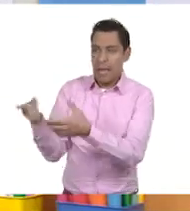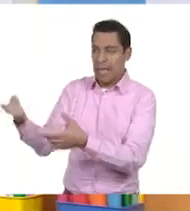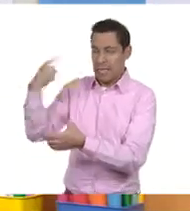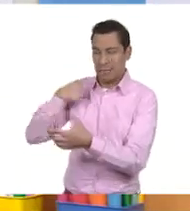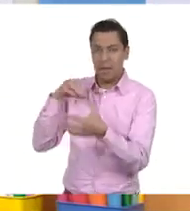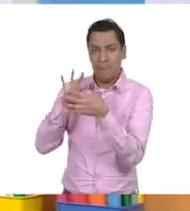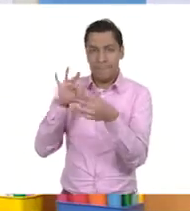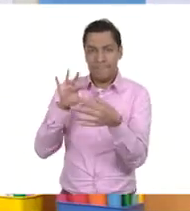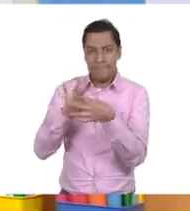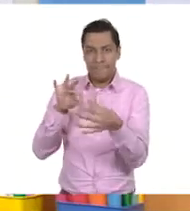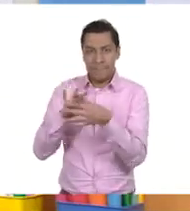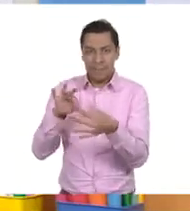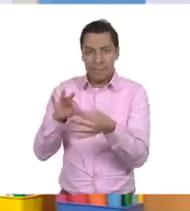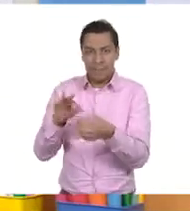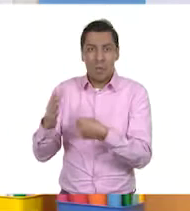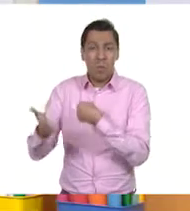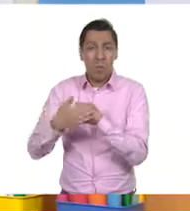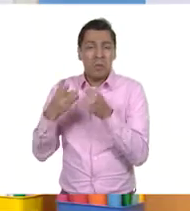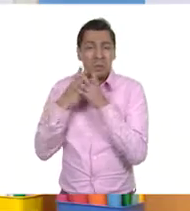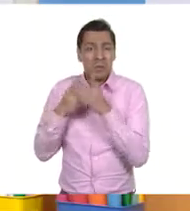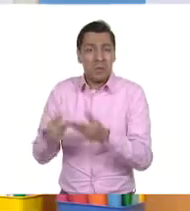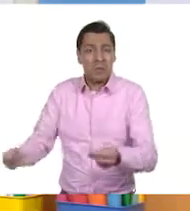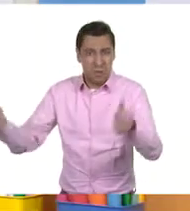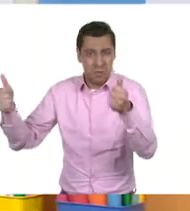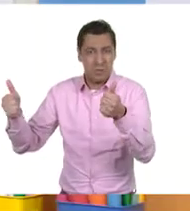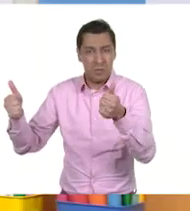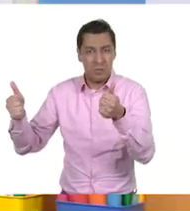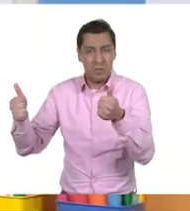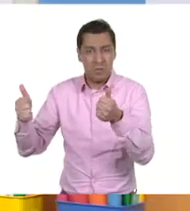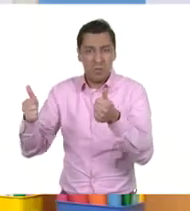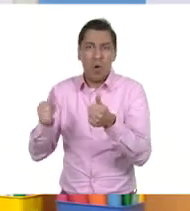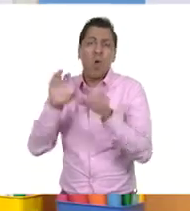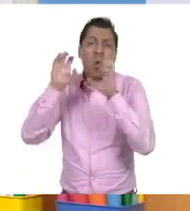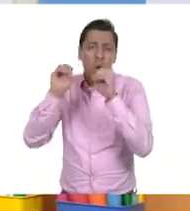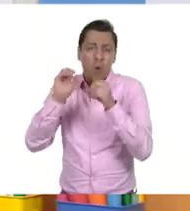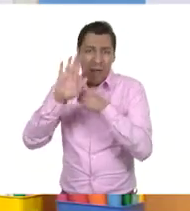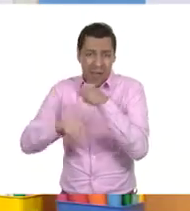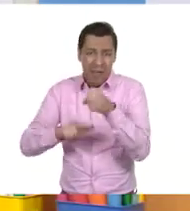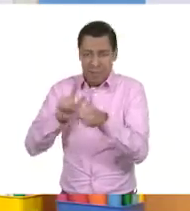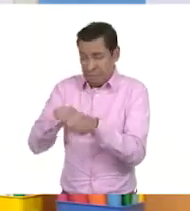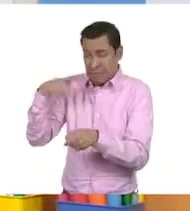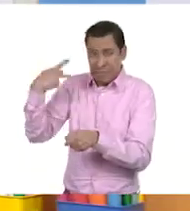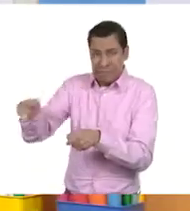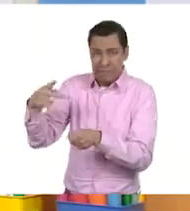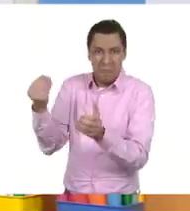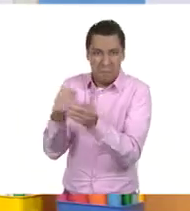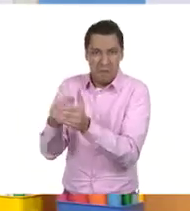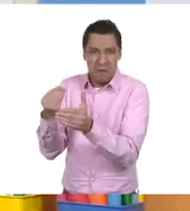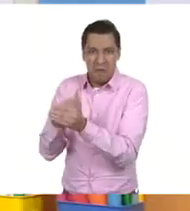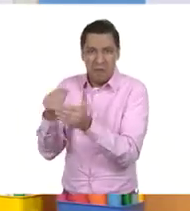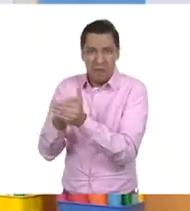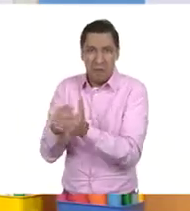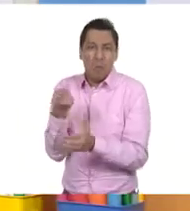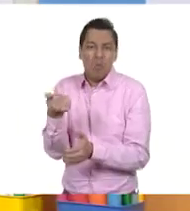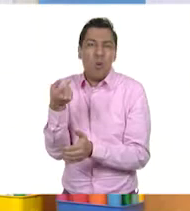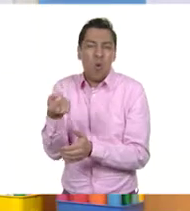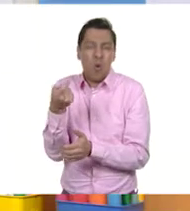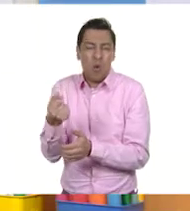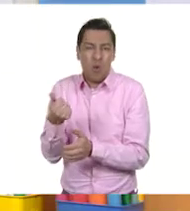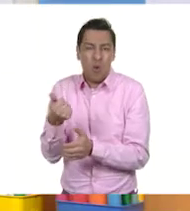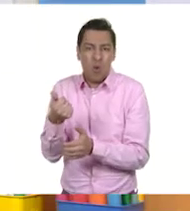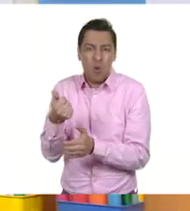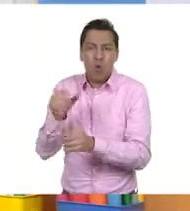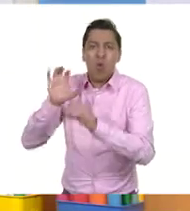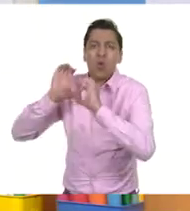encuentran en peligro de extinción o la especie tiene un número muy limitado, entonces no quieren que se acabe. Por eso